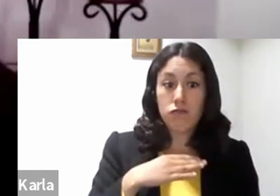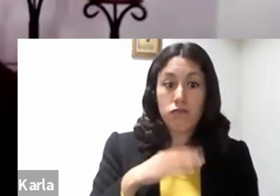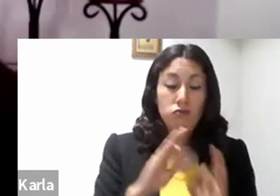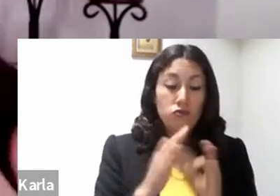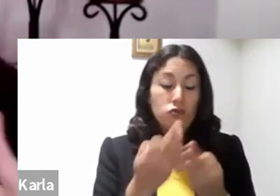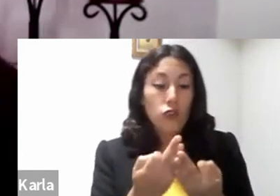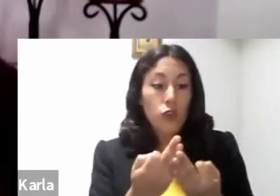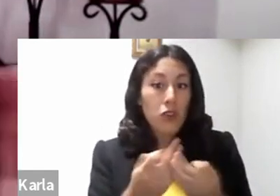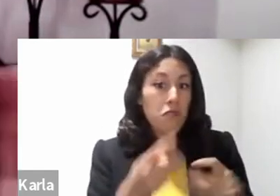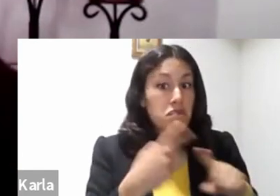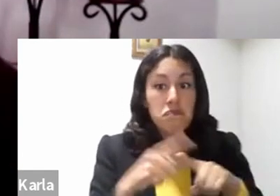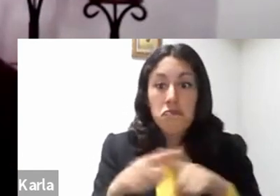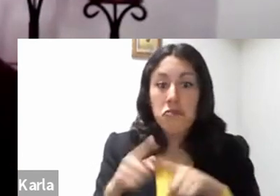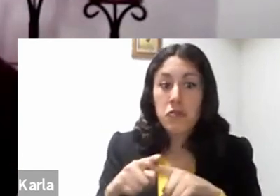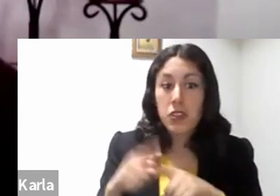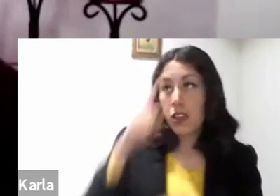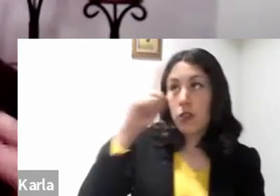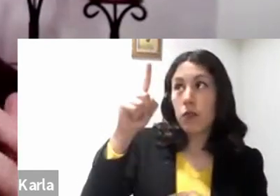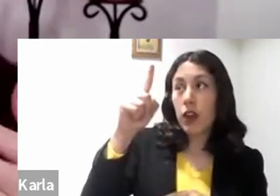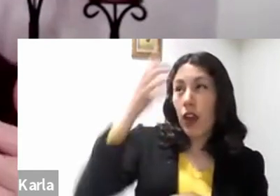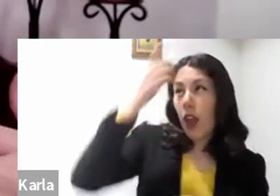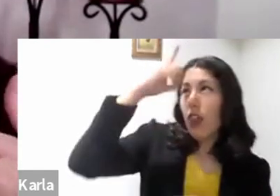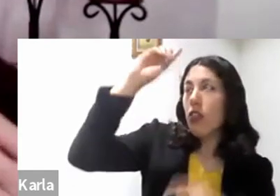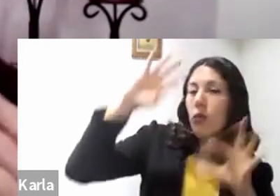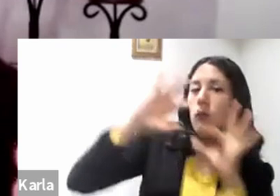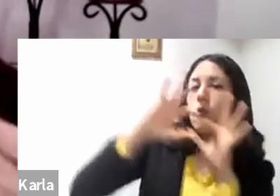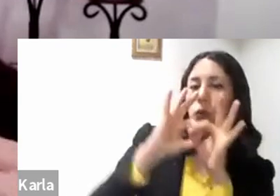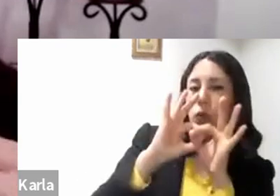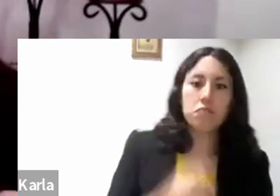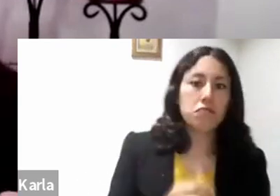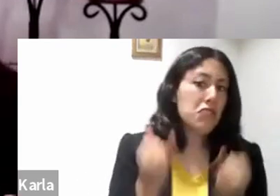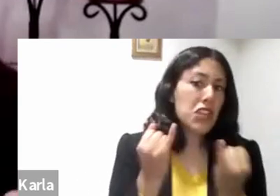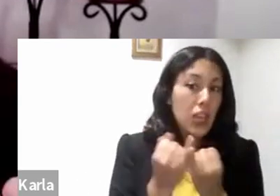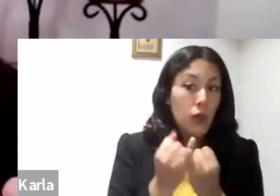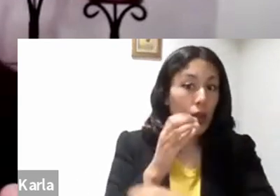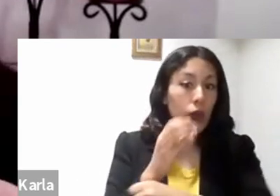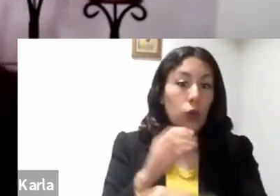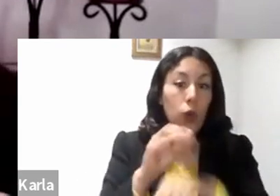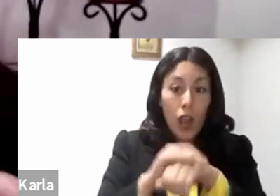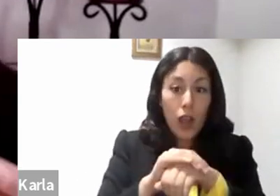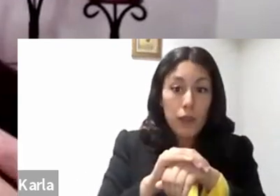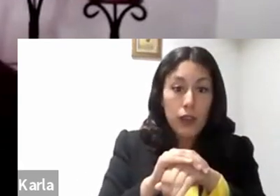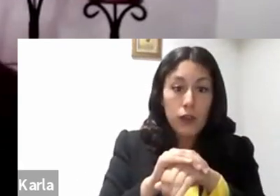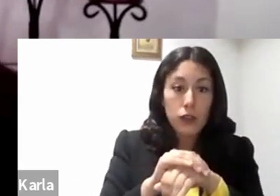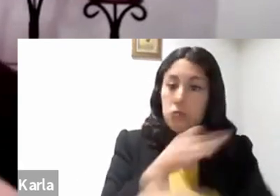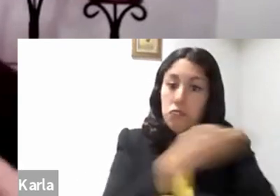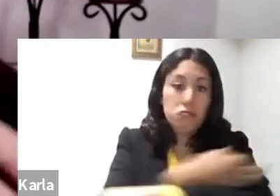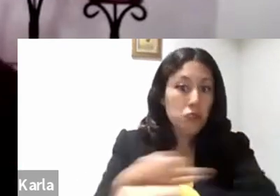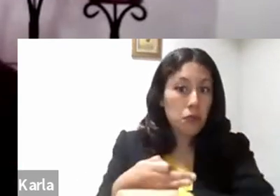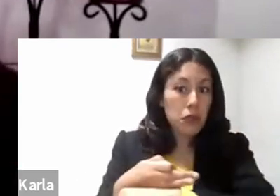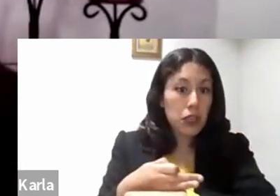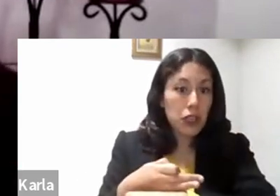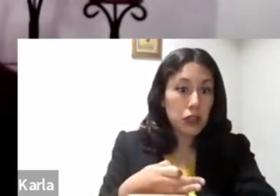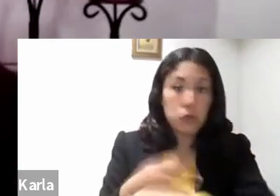con dios de igual forma que tenemos opciones de relacionarnos con nuestras amistades y con nuestros familiares y con